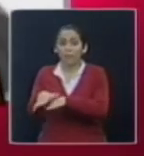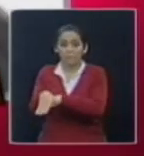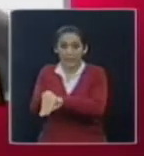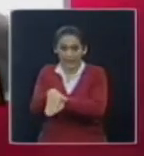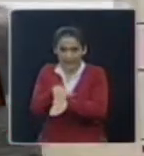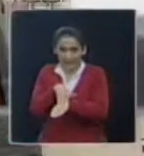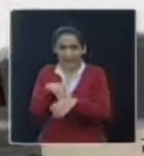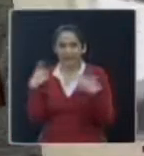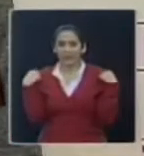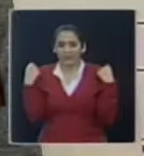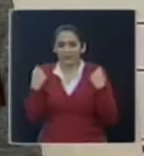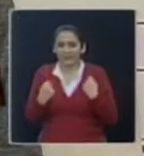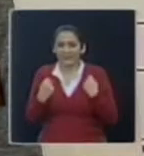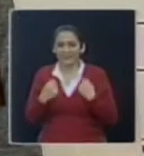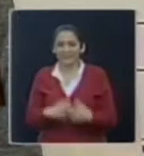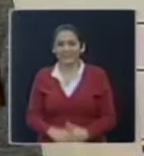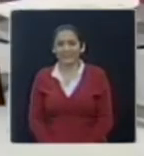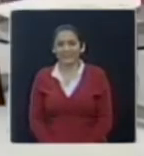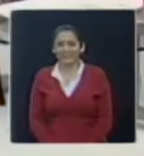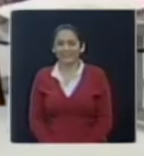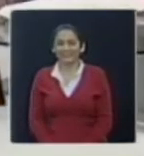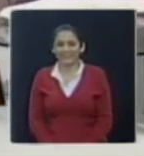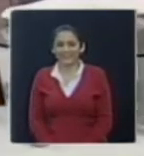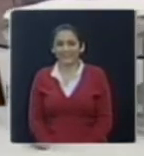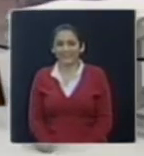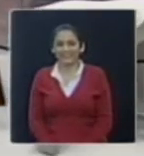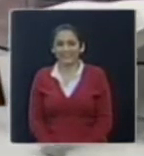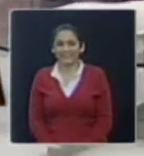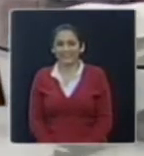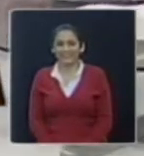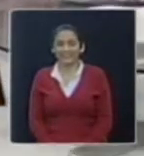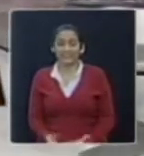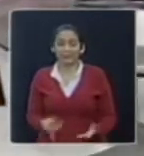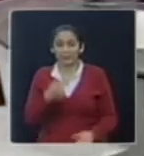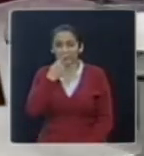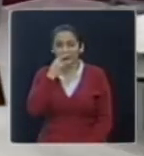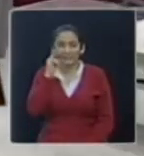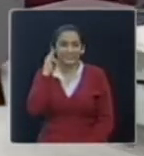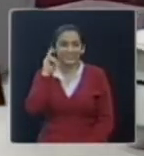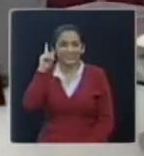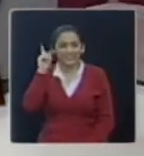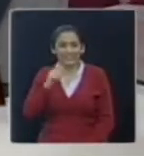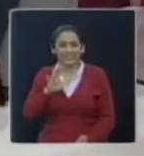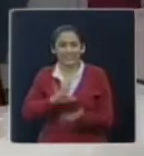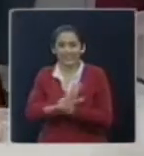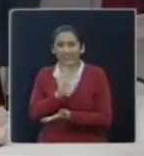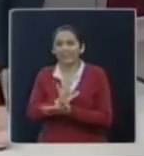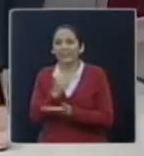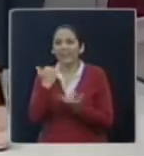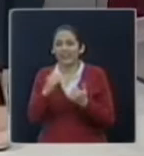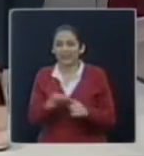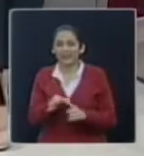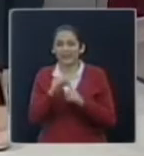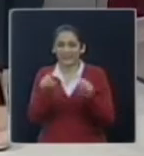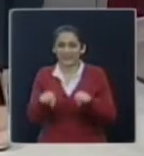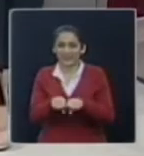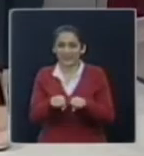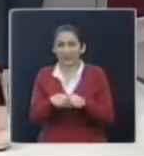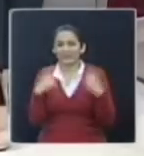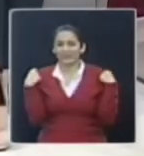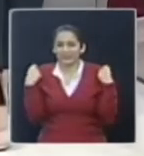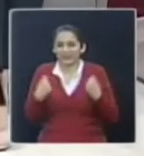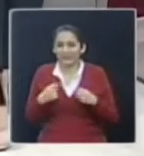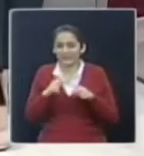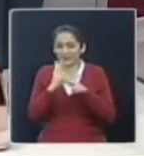para complementar en todo caso todo lo que necesitan los más pequeños a la hora de regresar a clase, ¿cierto? Exactamente. Bueno, quiero agradecerle a María José